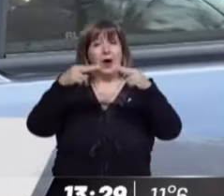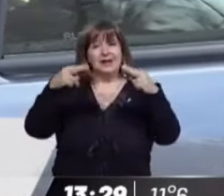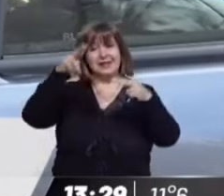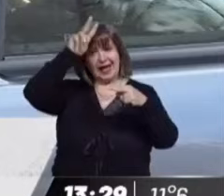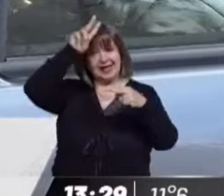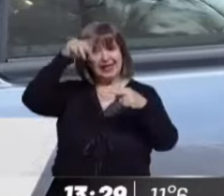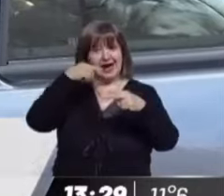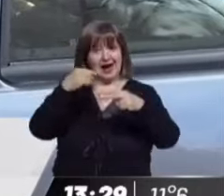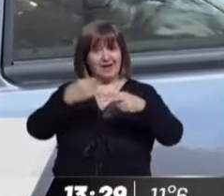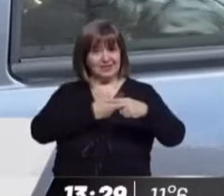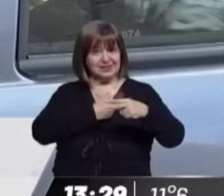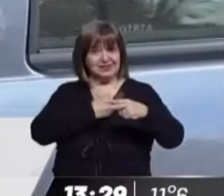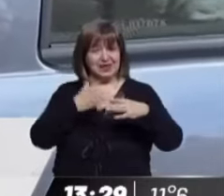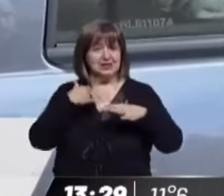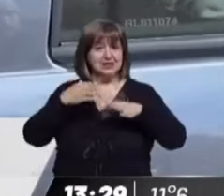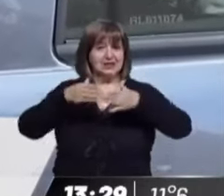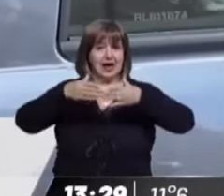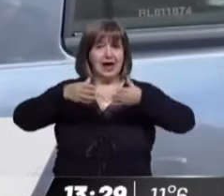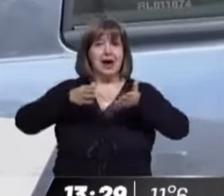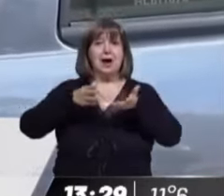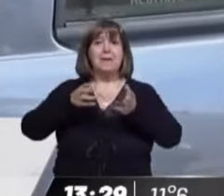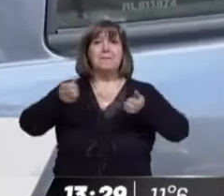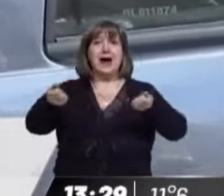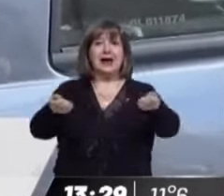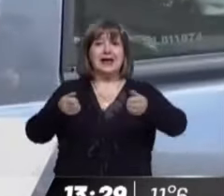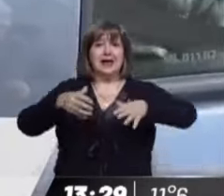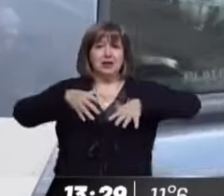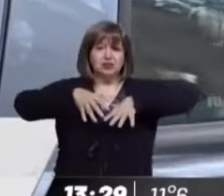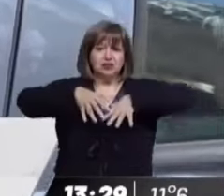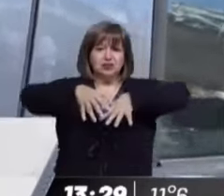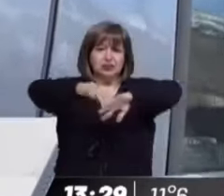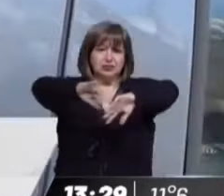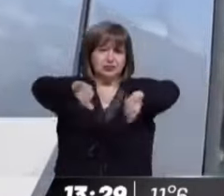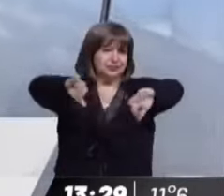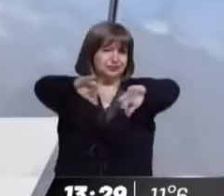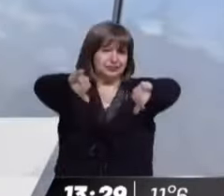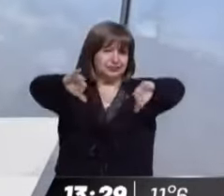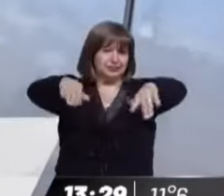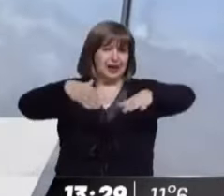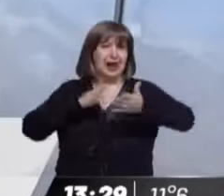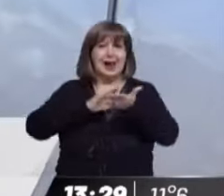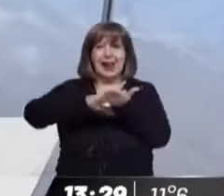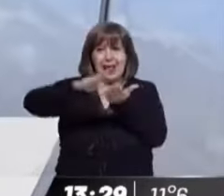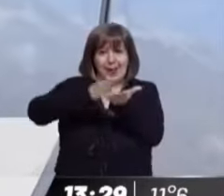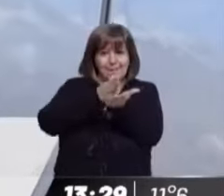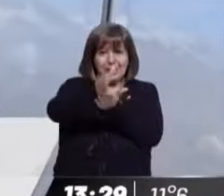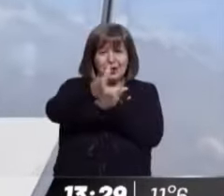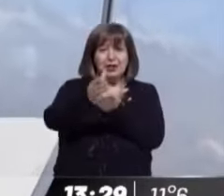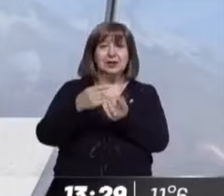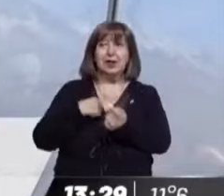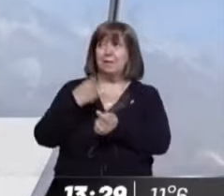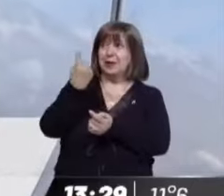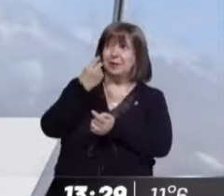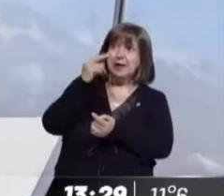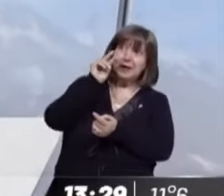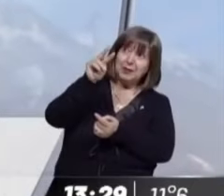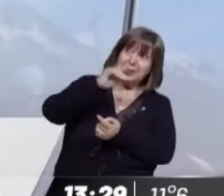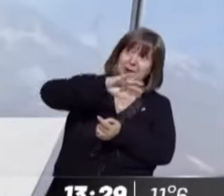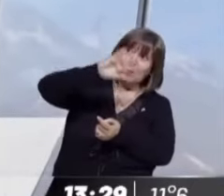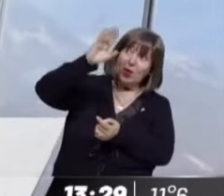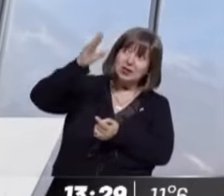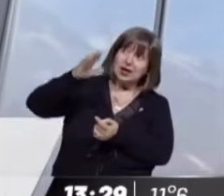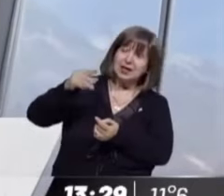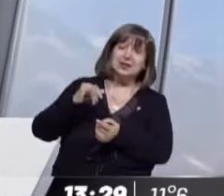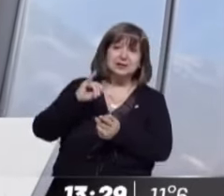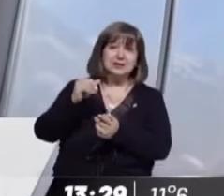máquinas y bueno vamos vamos a disfrutar a pasarla primera vez que ves la la la montaña Tan grandota eh en Mendoza